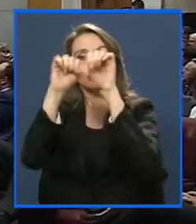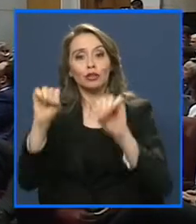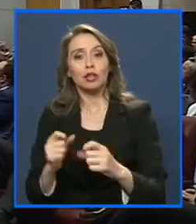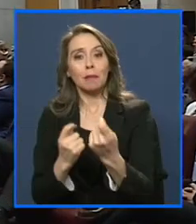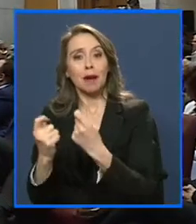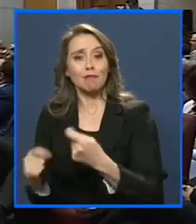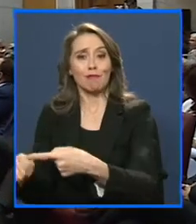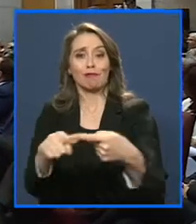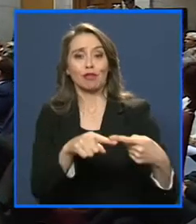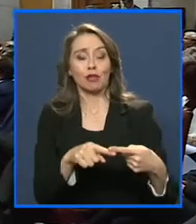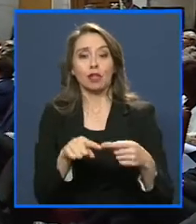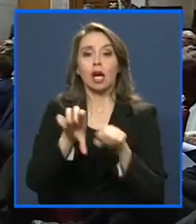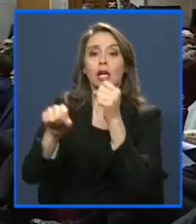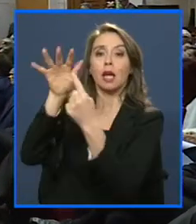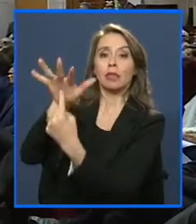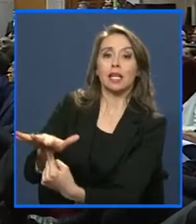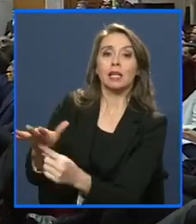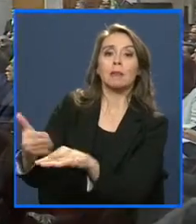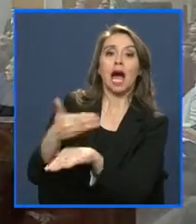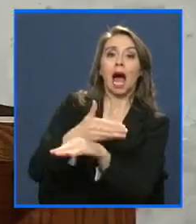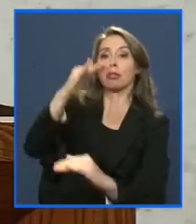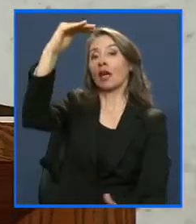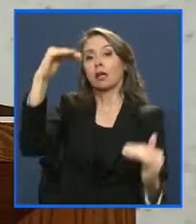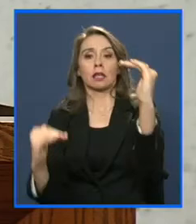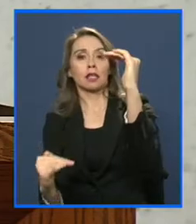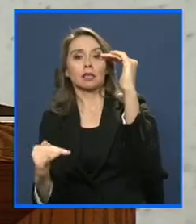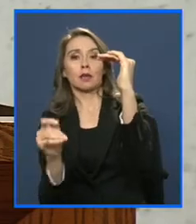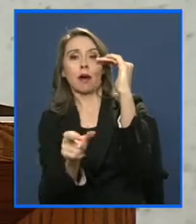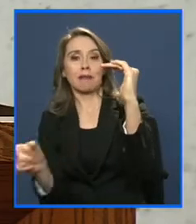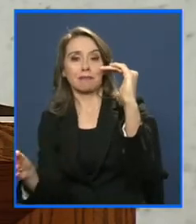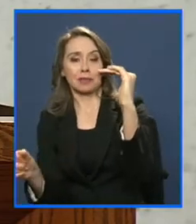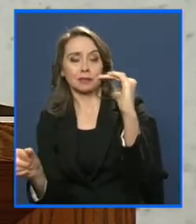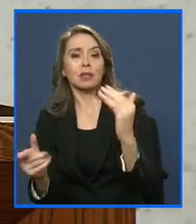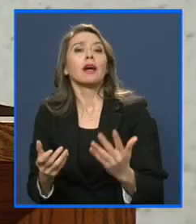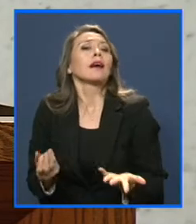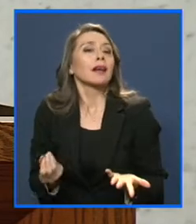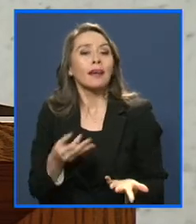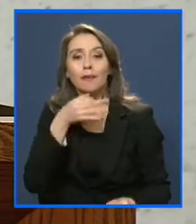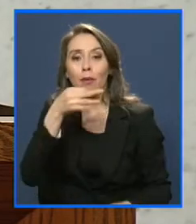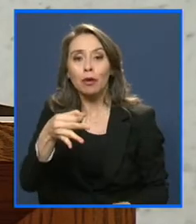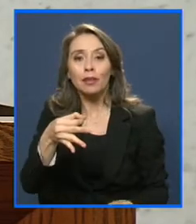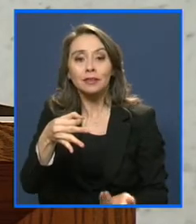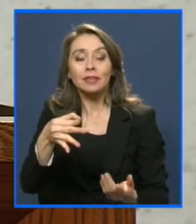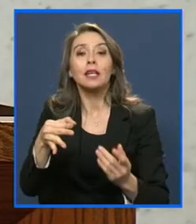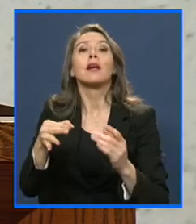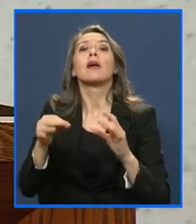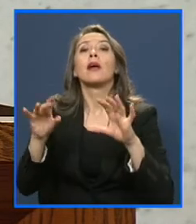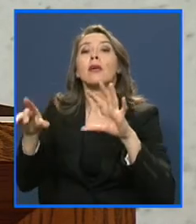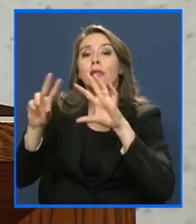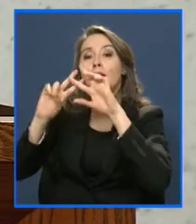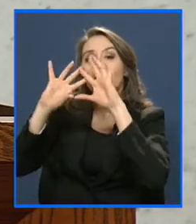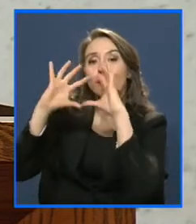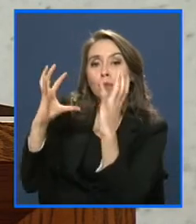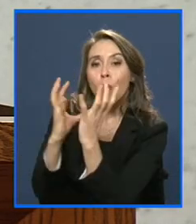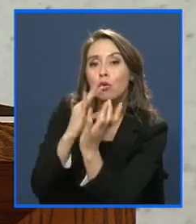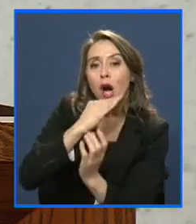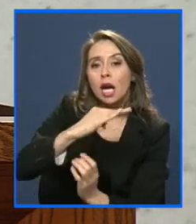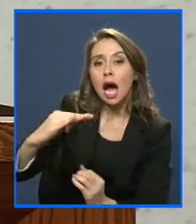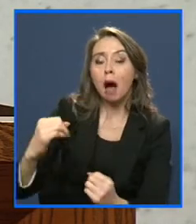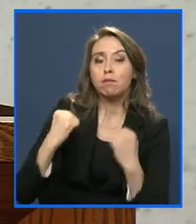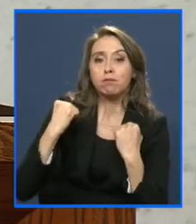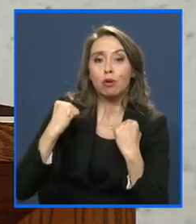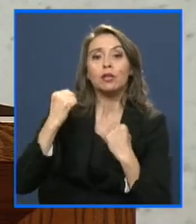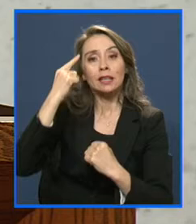social que lo discrimina a priori los desiguales y qué decir del mundo rural potente que sabiéndose